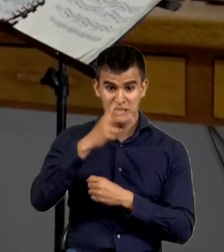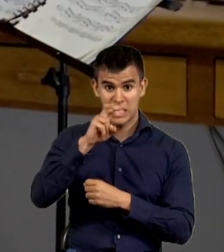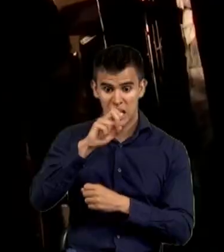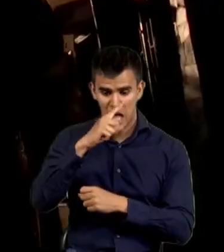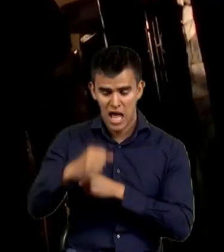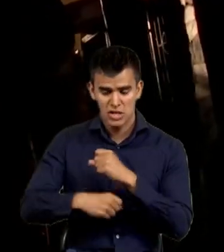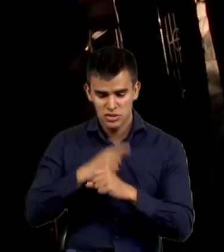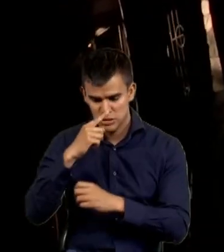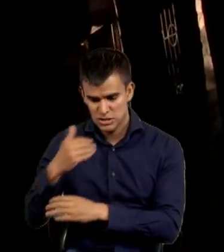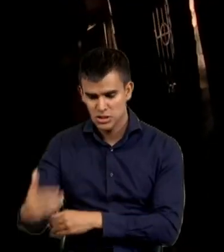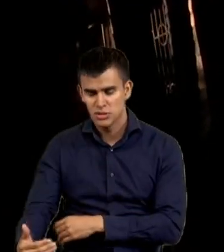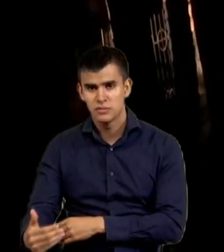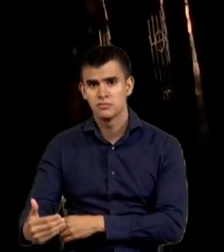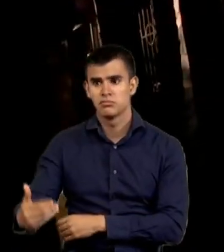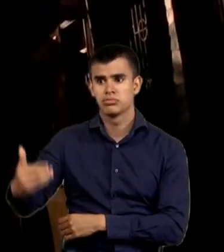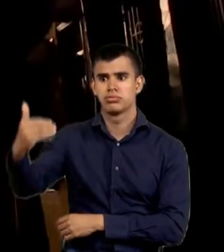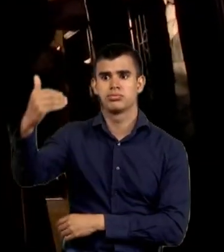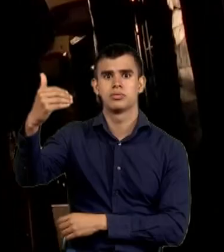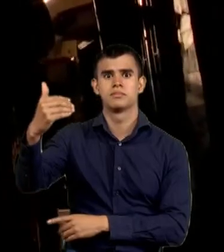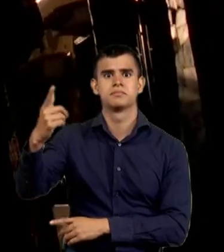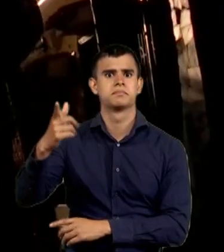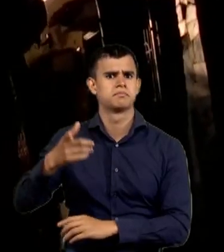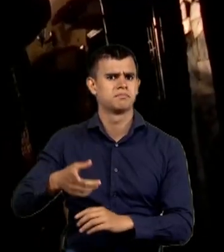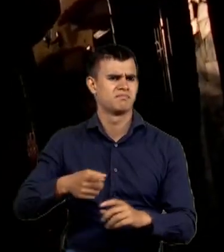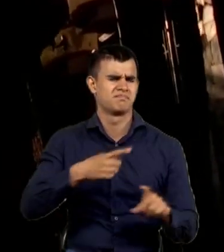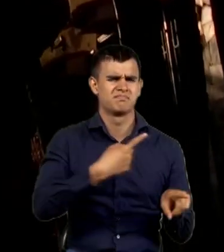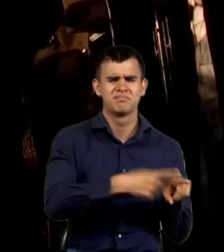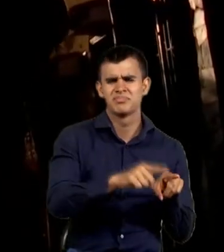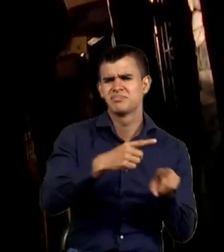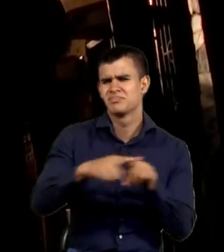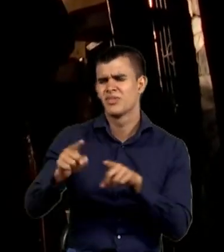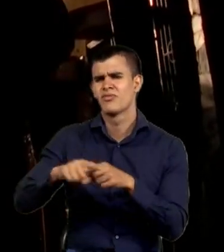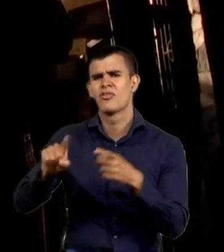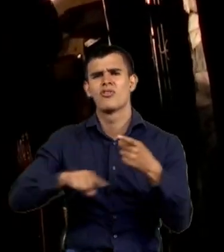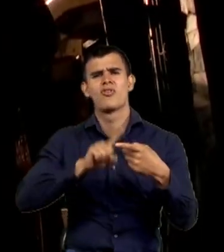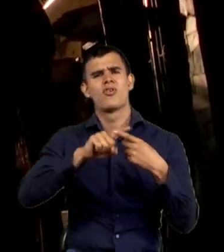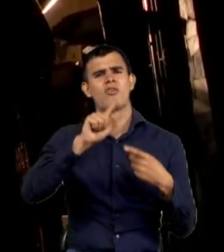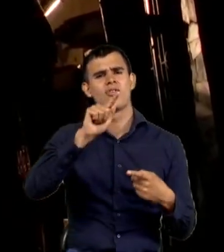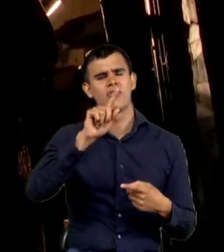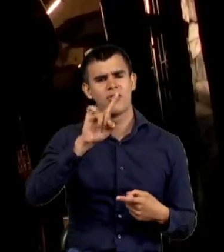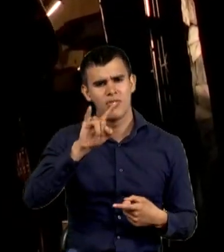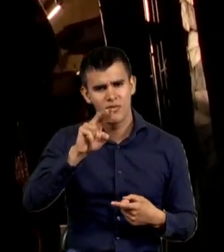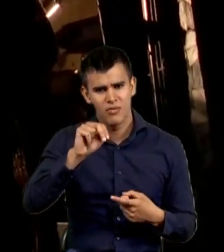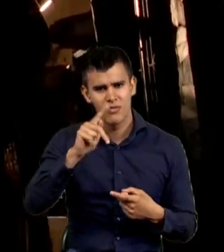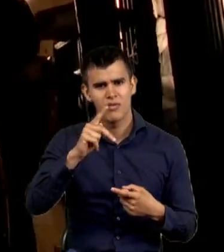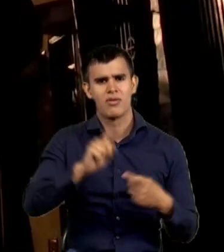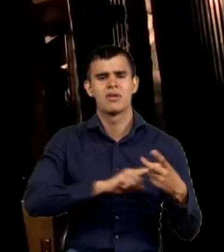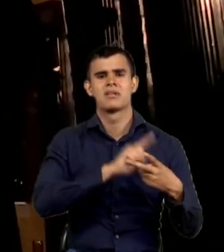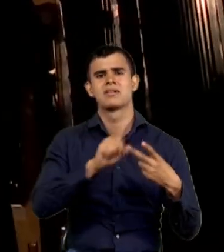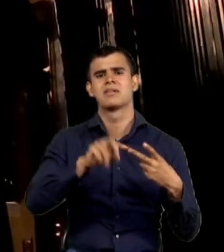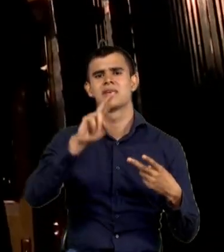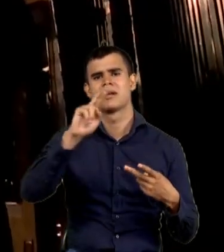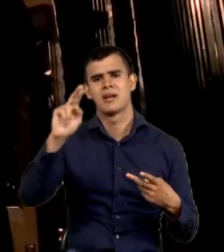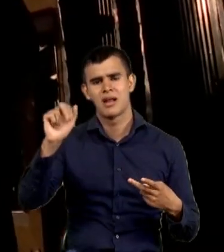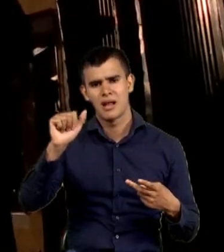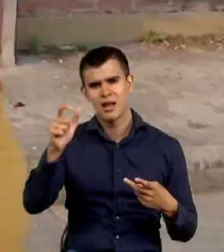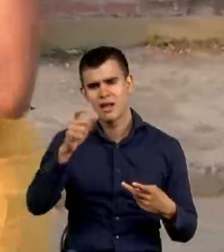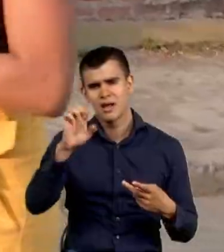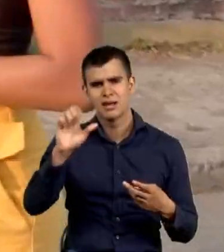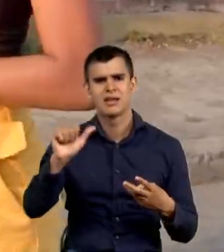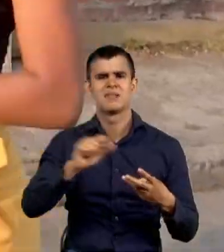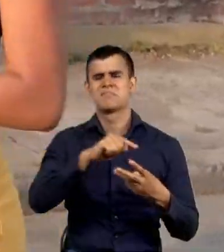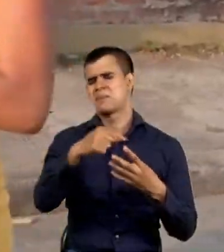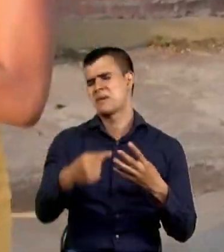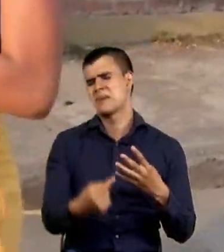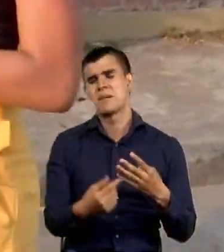7 años, pequeña. Se ha paseado por distintos estilos como el reggae, el funk o el jazz, pero siempre llevada de la mano de los